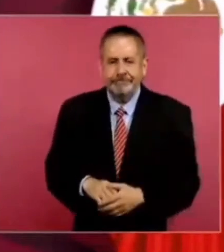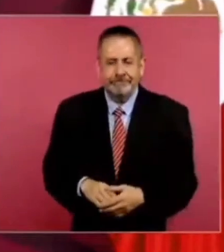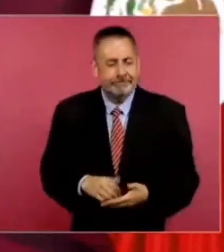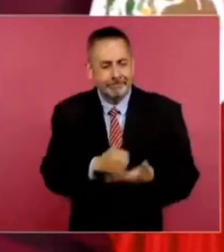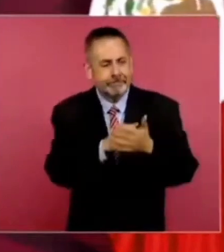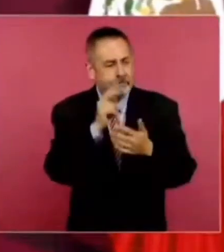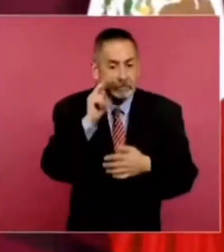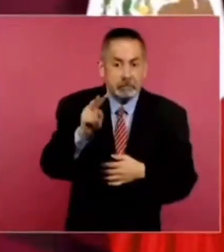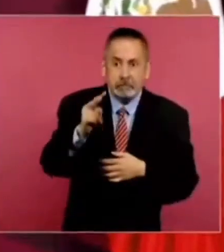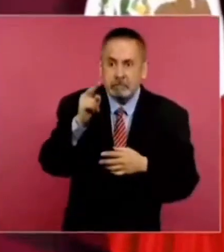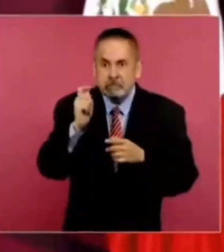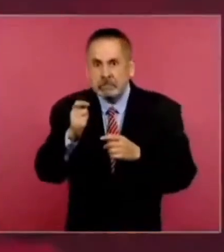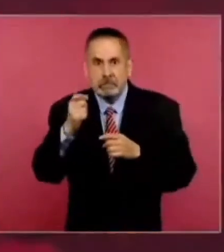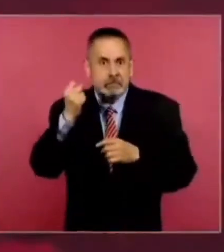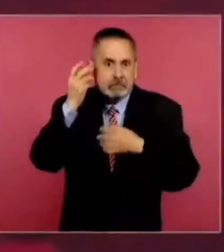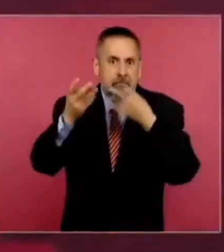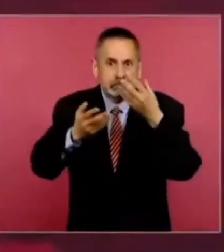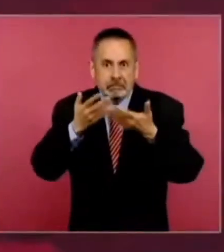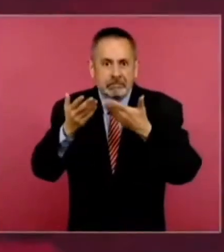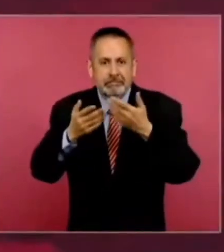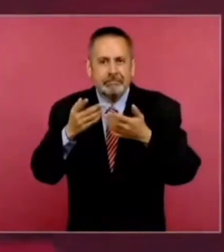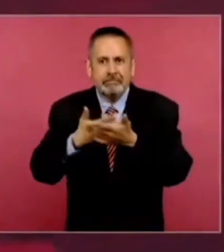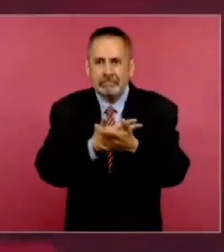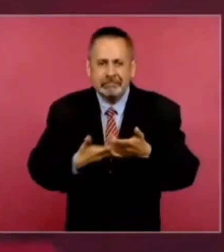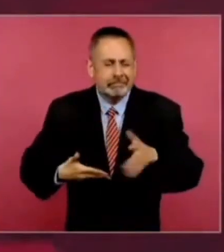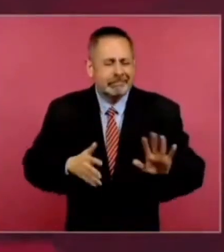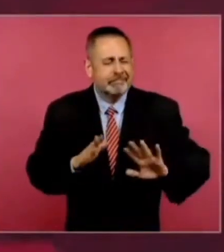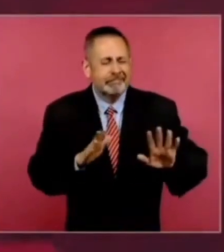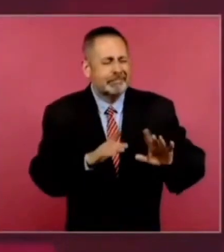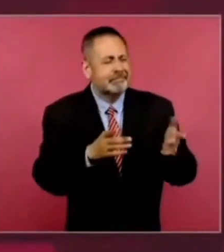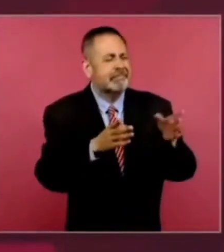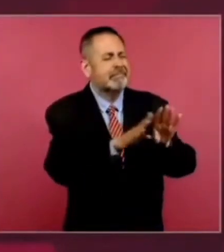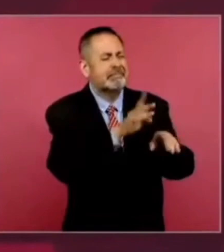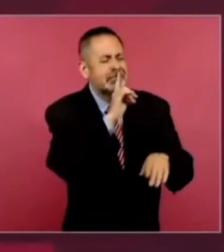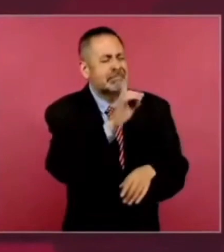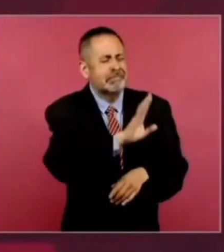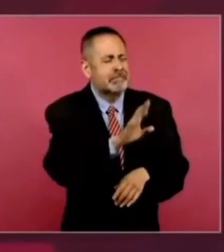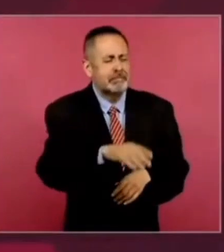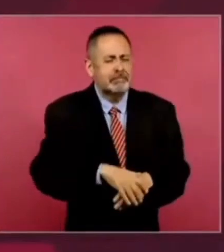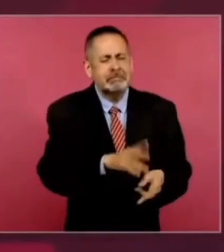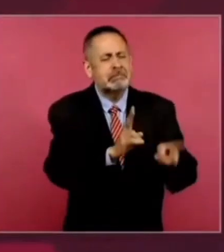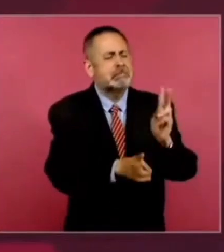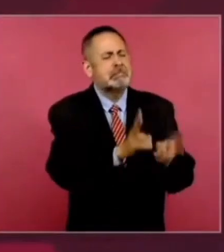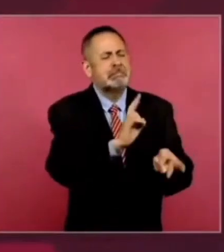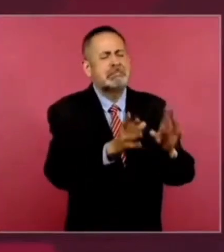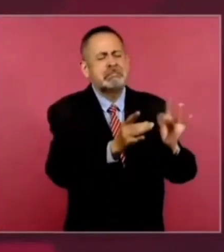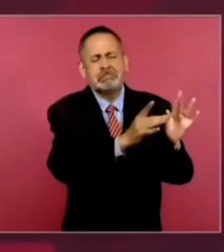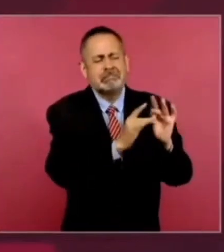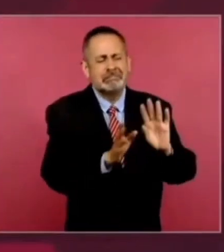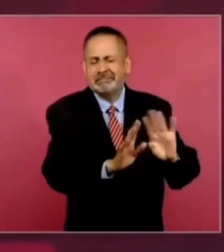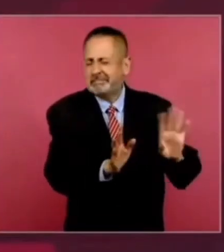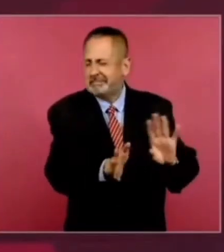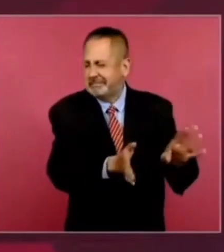Que no la vean, que nada más en las pláticas